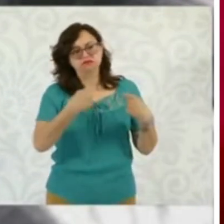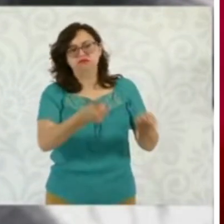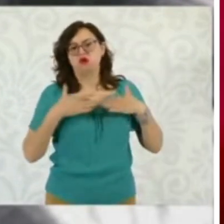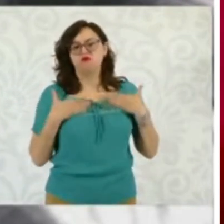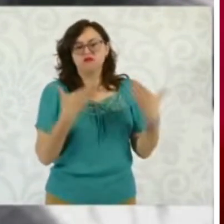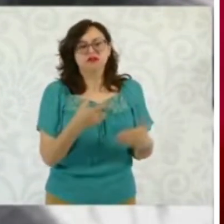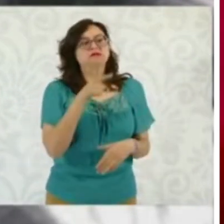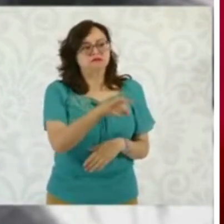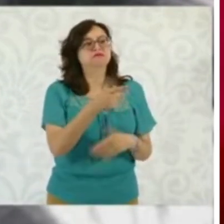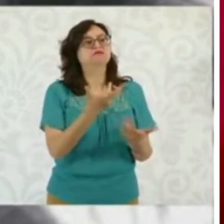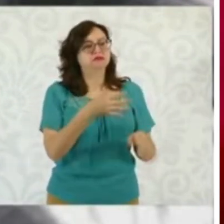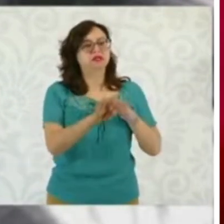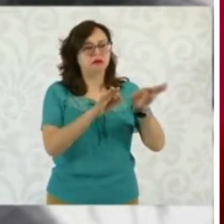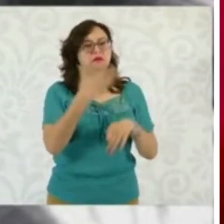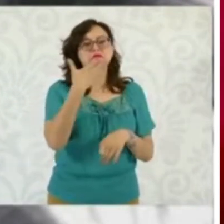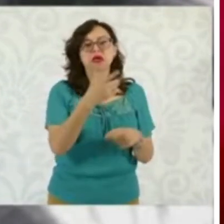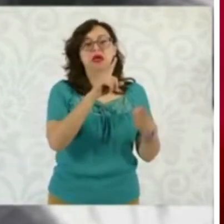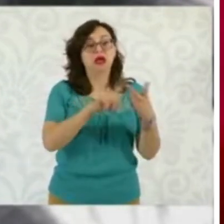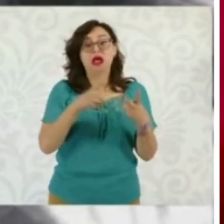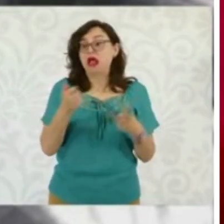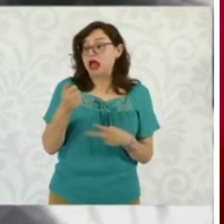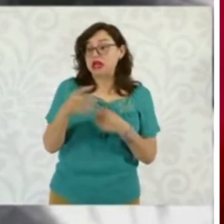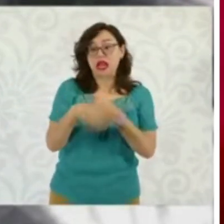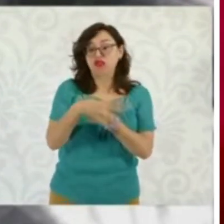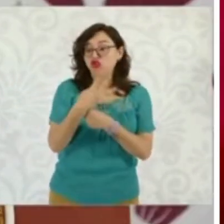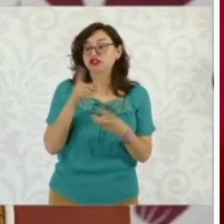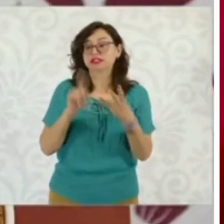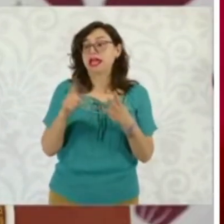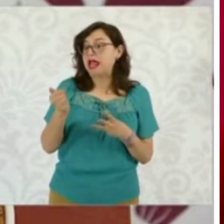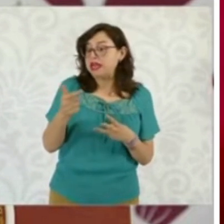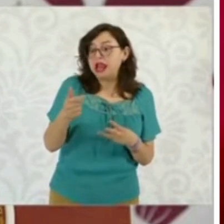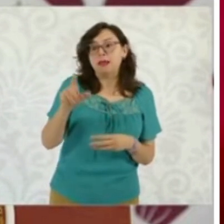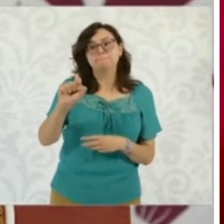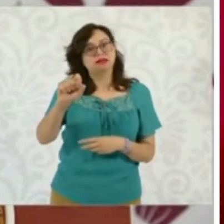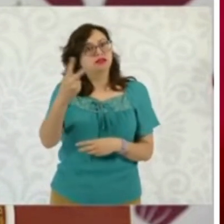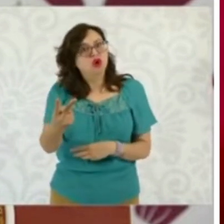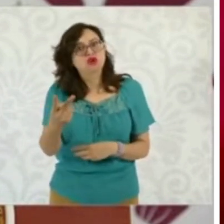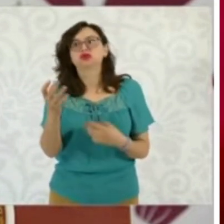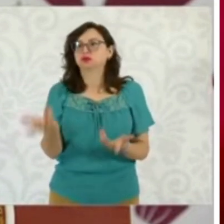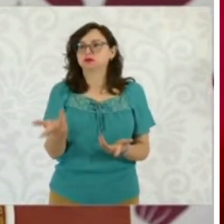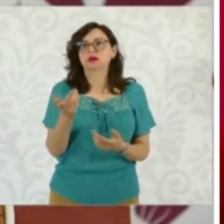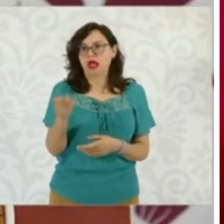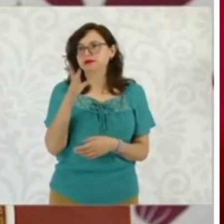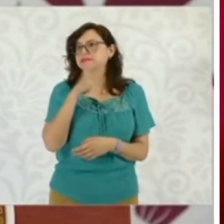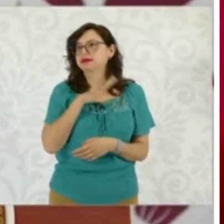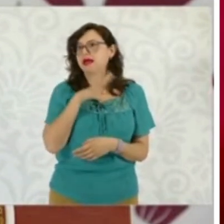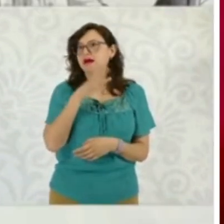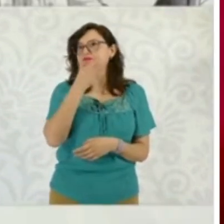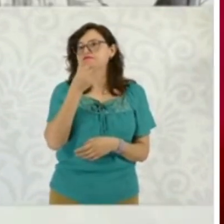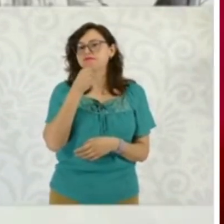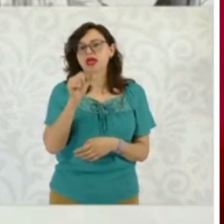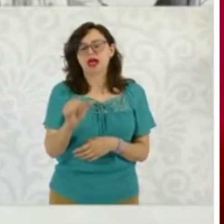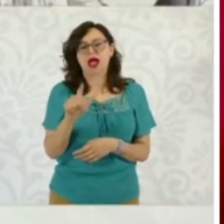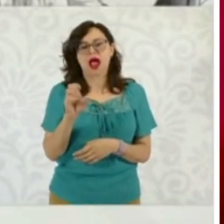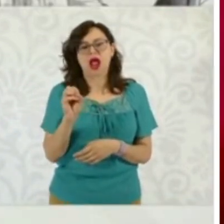trabajo el Canal 14 de Primera, el Canal 22, ahora ahí está Alonso, que estuvo en